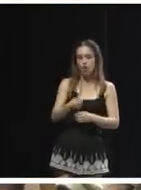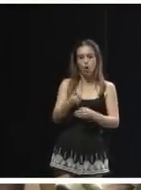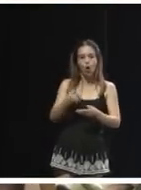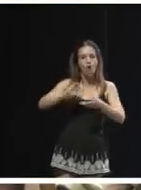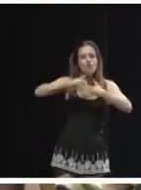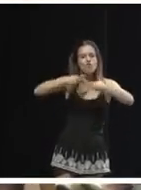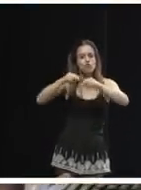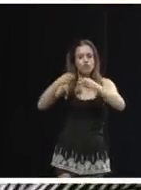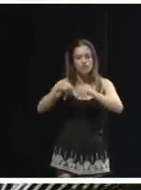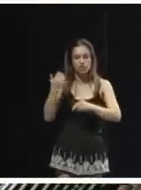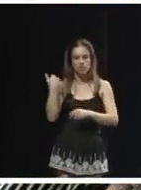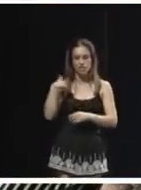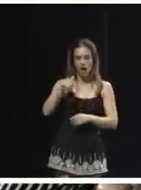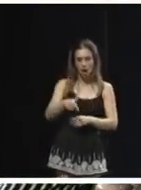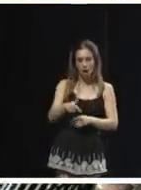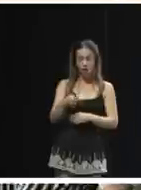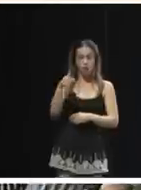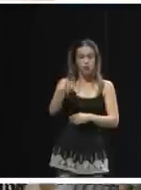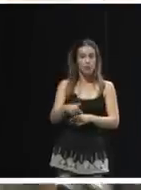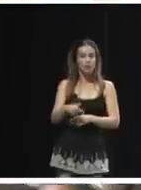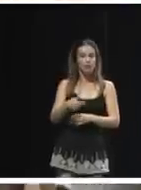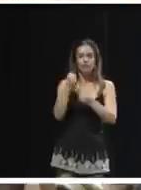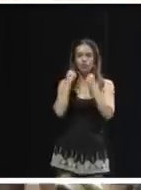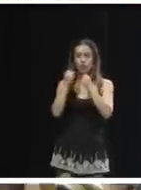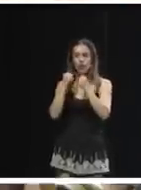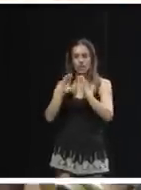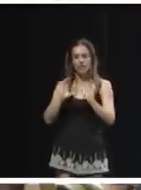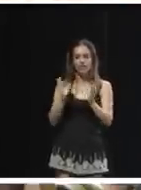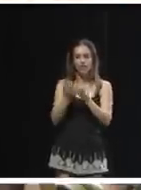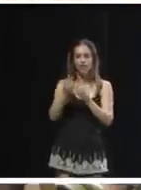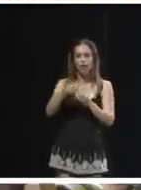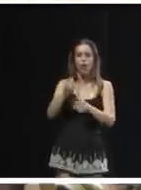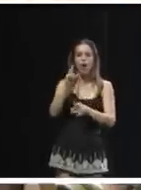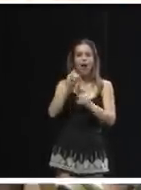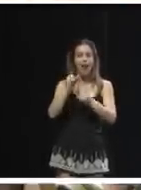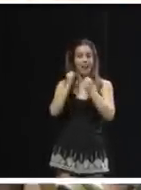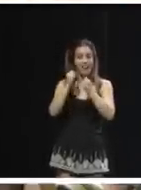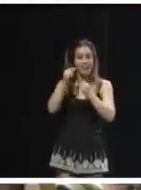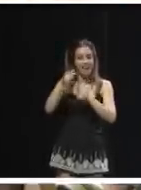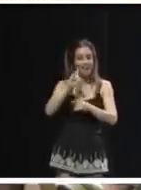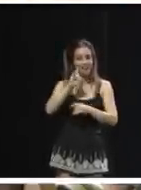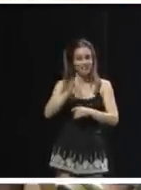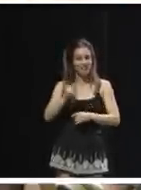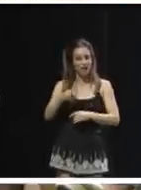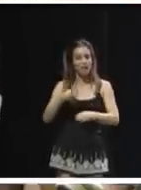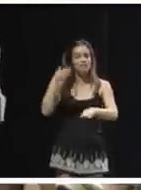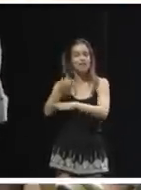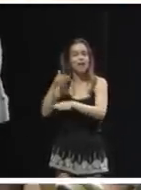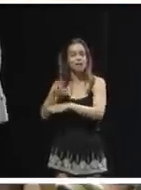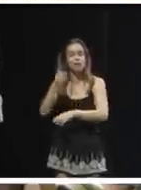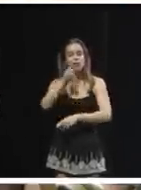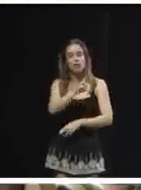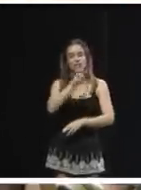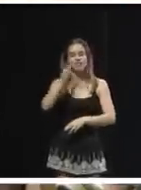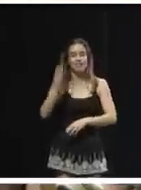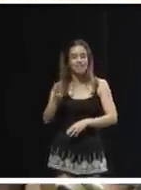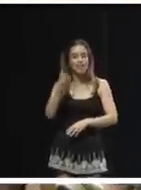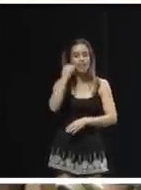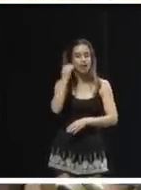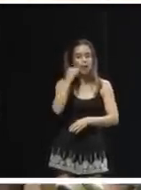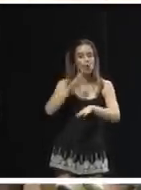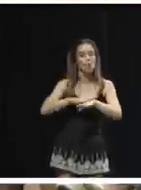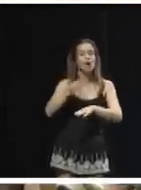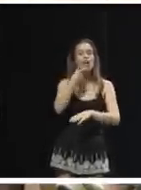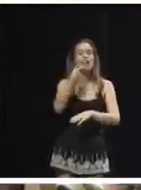enorme riesgo de concentración energética. No hay ningún país semejante. Pues salimos a votar el 23 de julio para